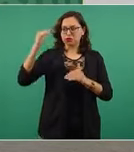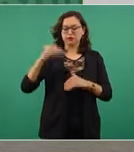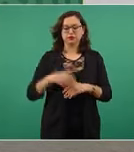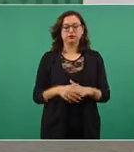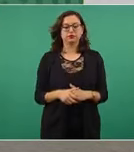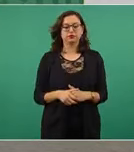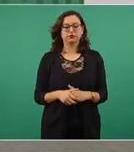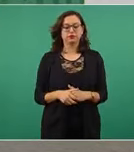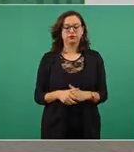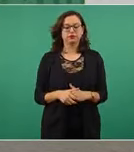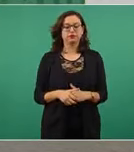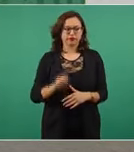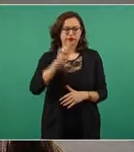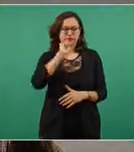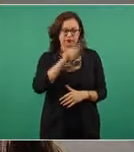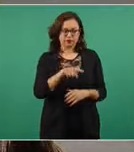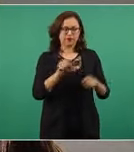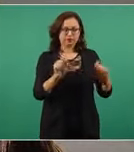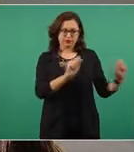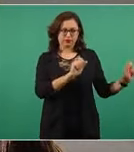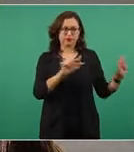A ver si tienen también